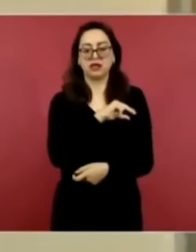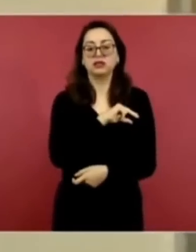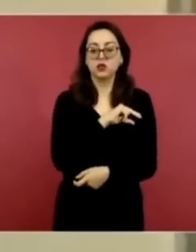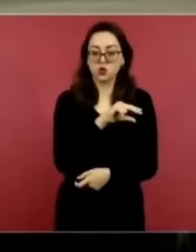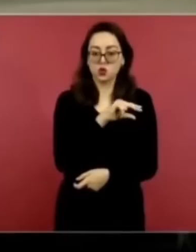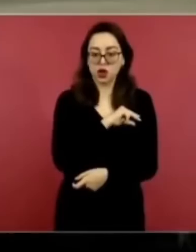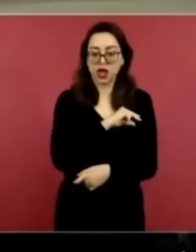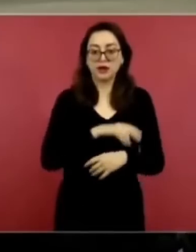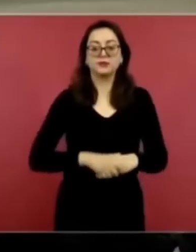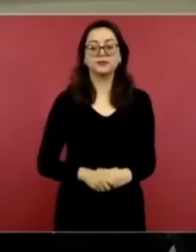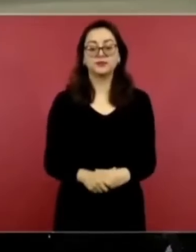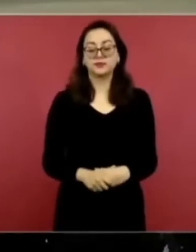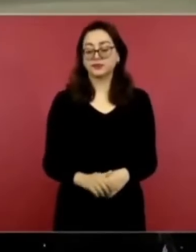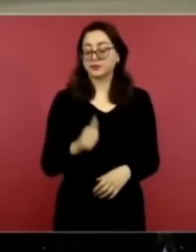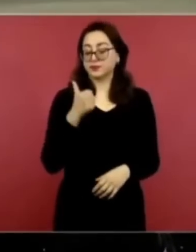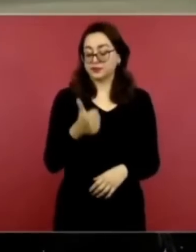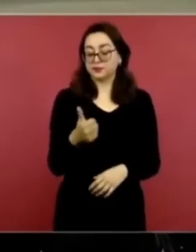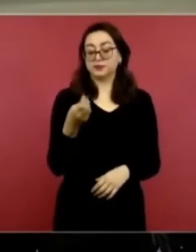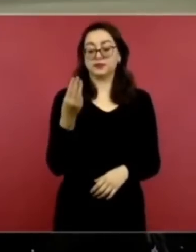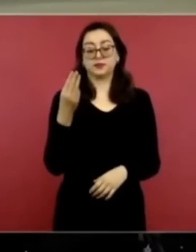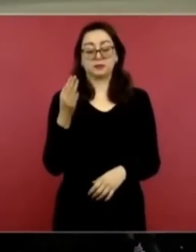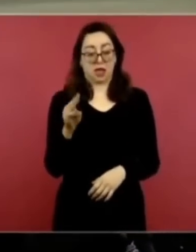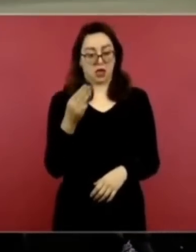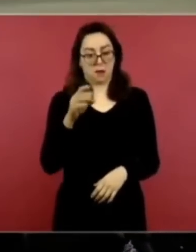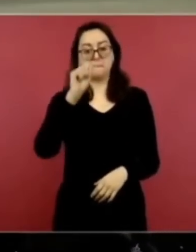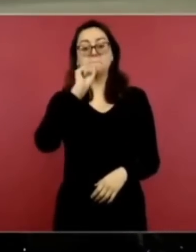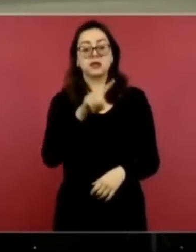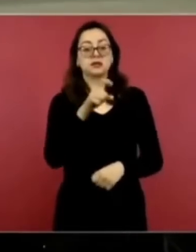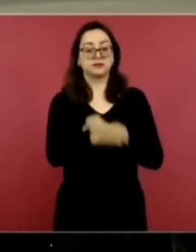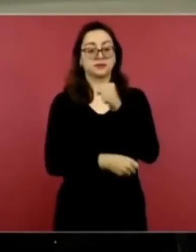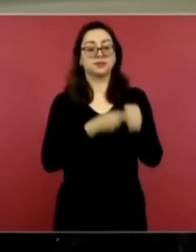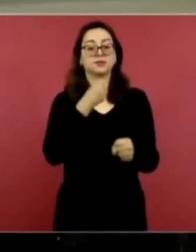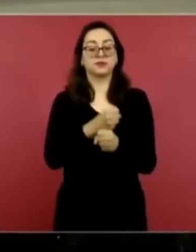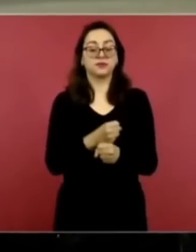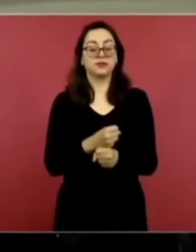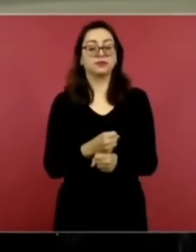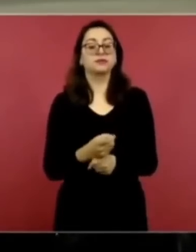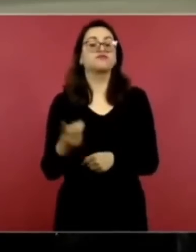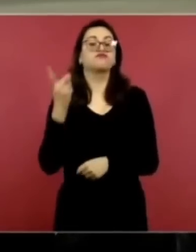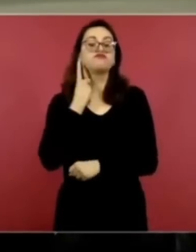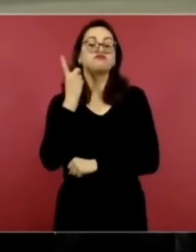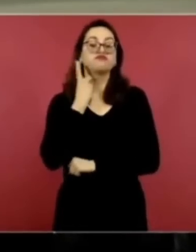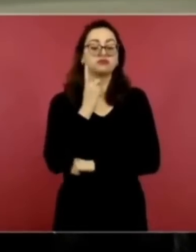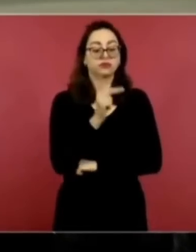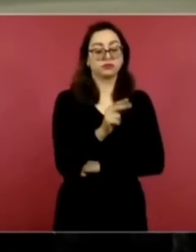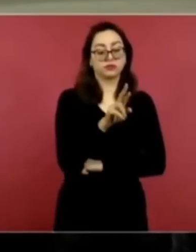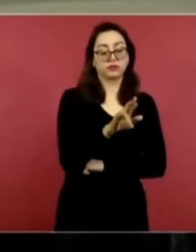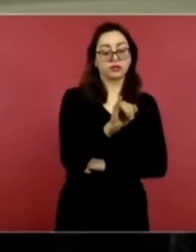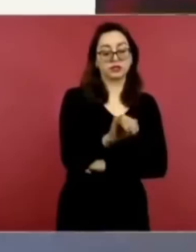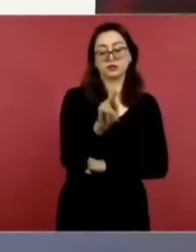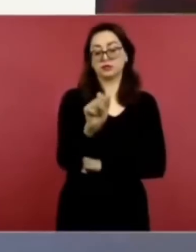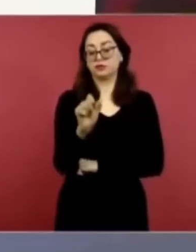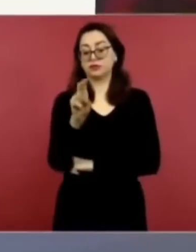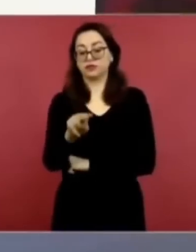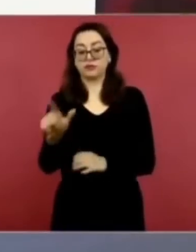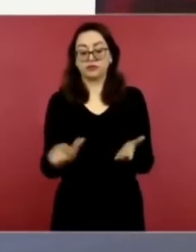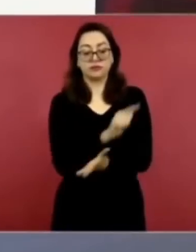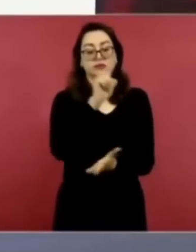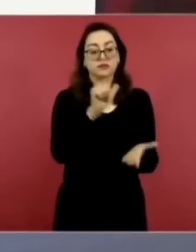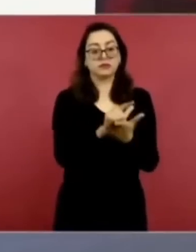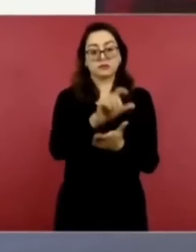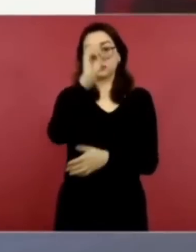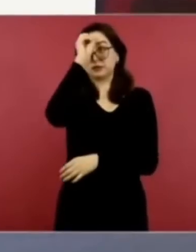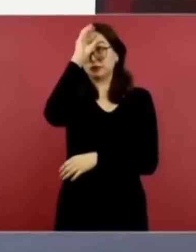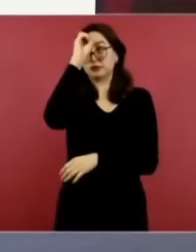El 6 de mayo de ese mismo año, los legisladores del PRI y del PAN cambiaron la ley minera